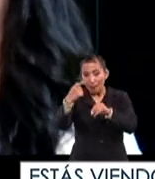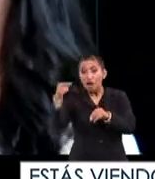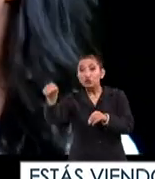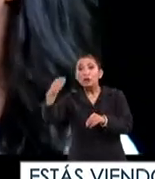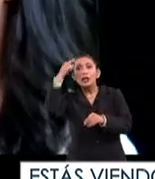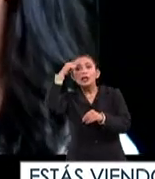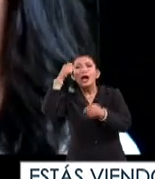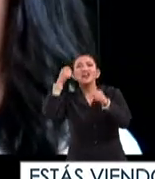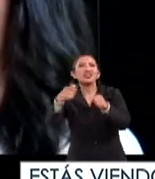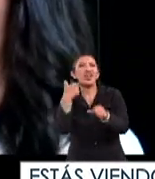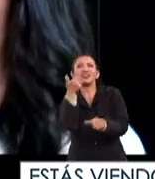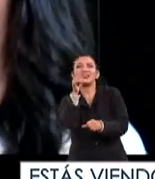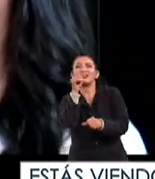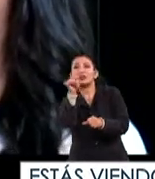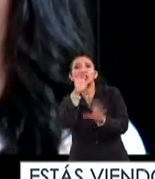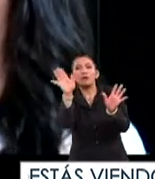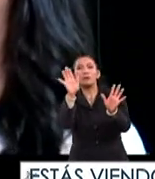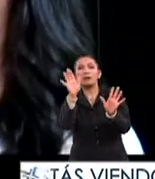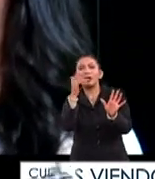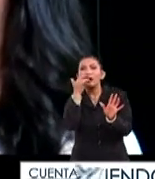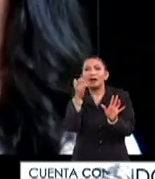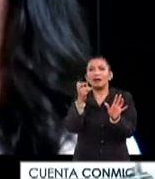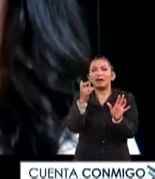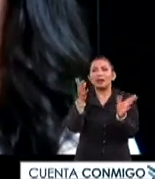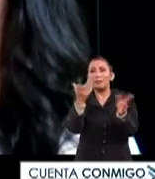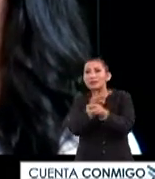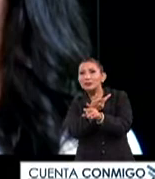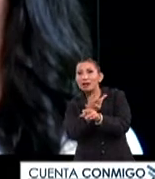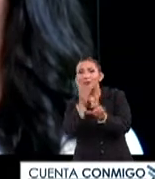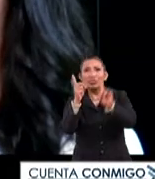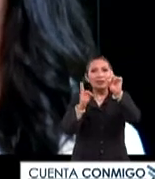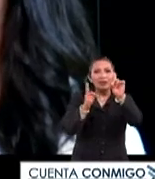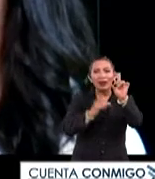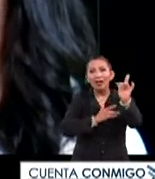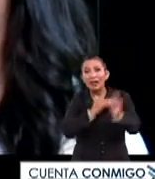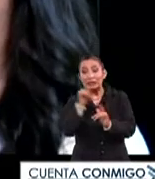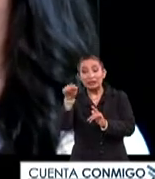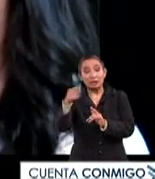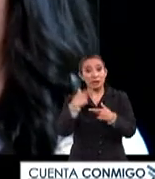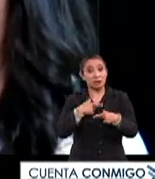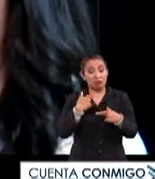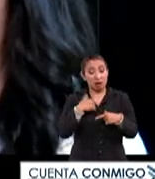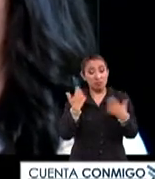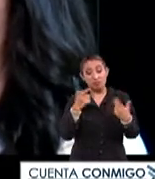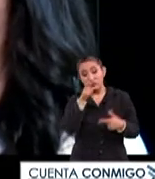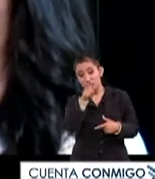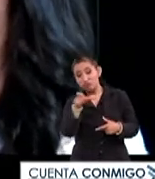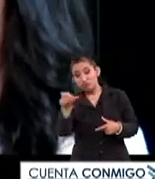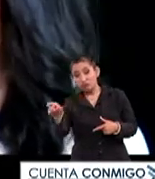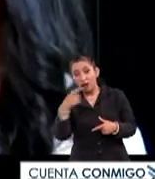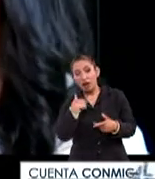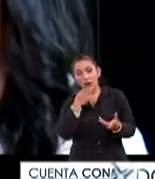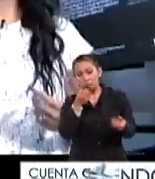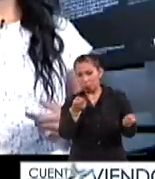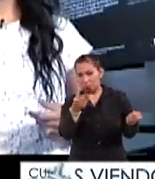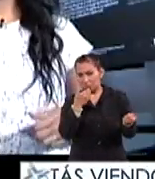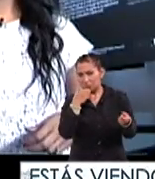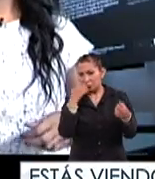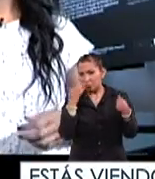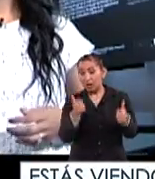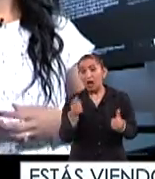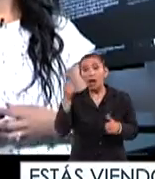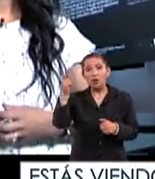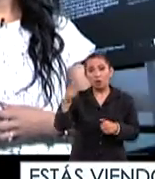que tú crees que siempre va a pasar, ¿no? Pero son personajes muy, muy ricos y los manejaba muy bien, ¿no?